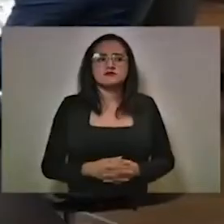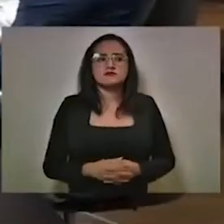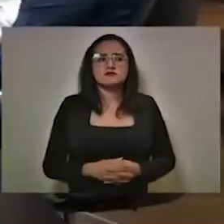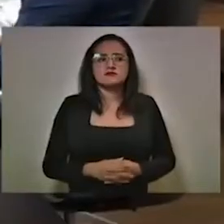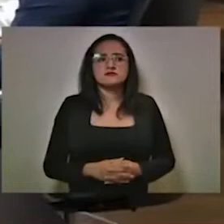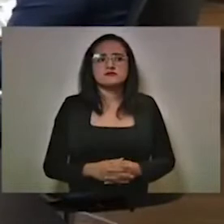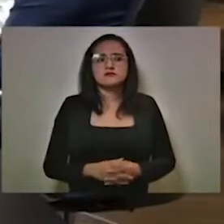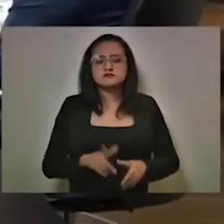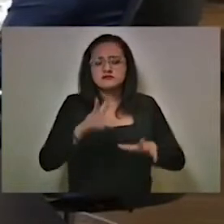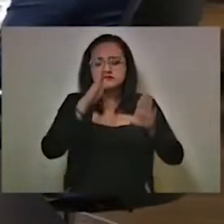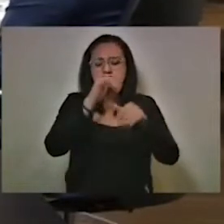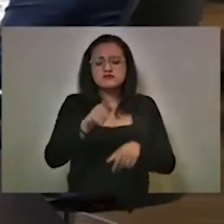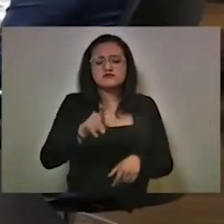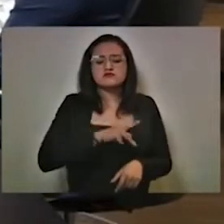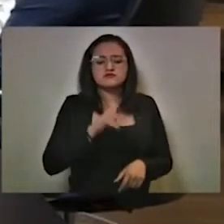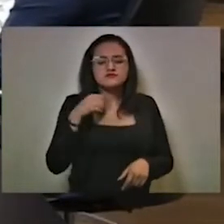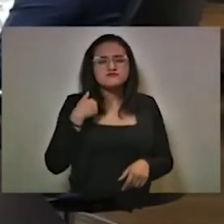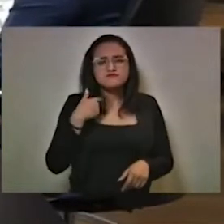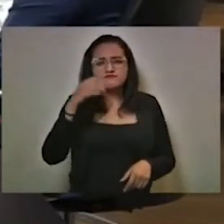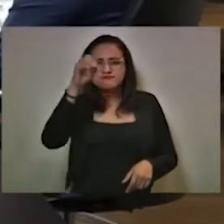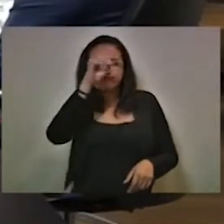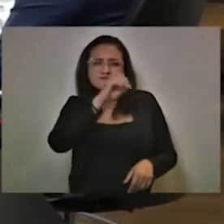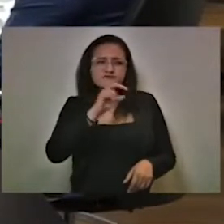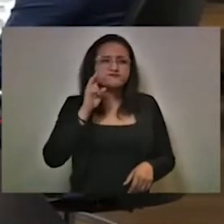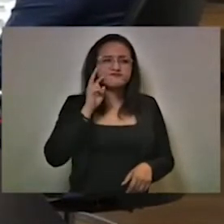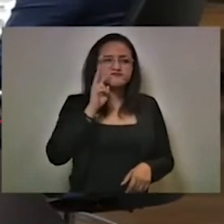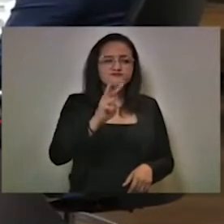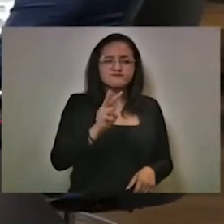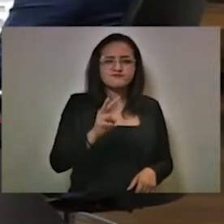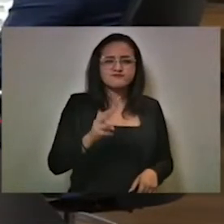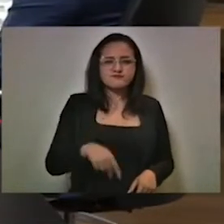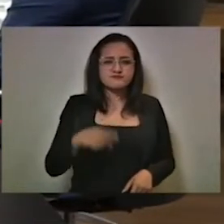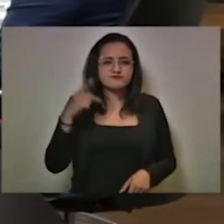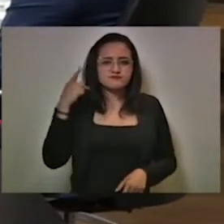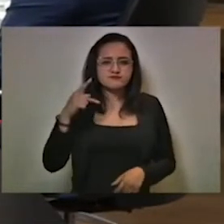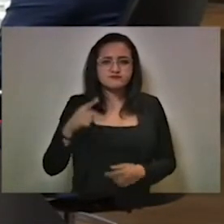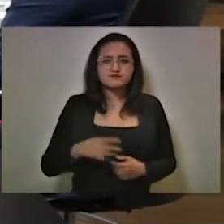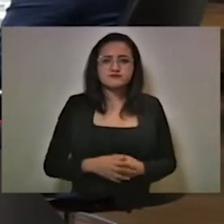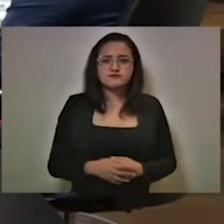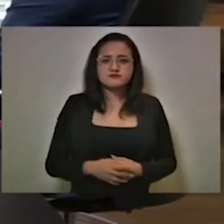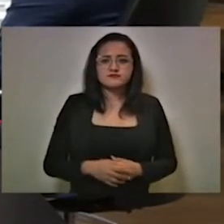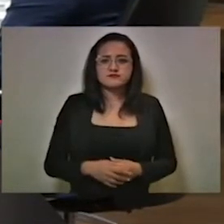de acuerdo a nuestro análisis poblano